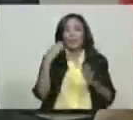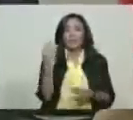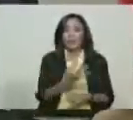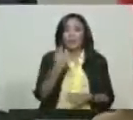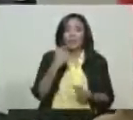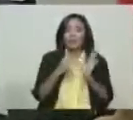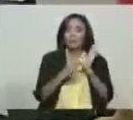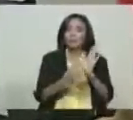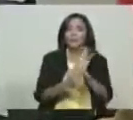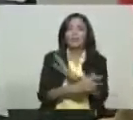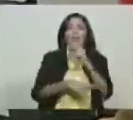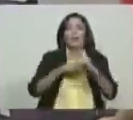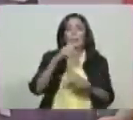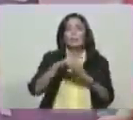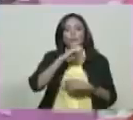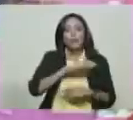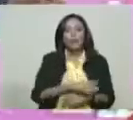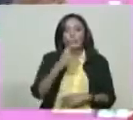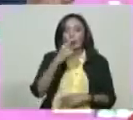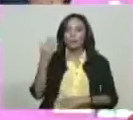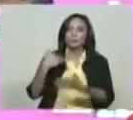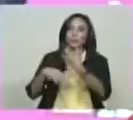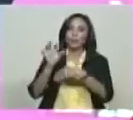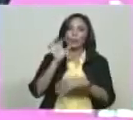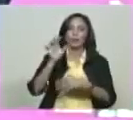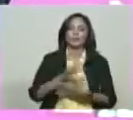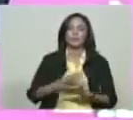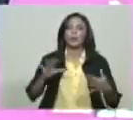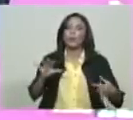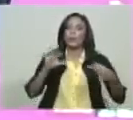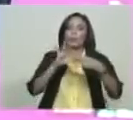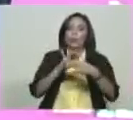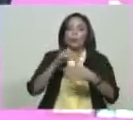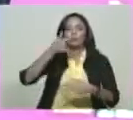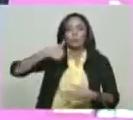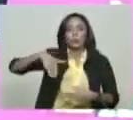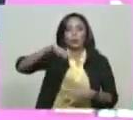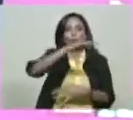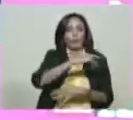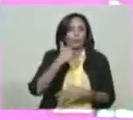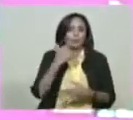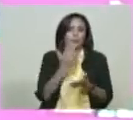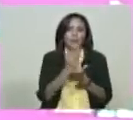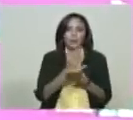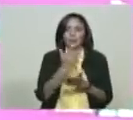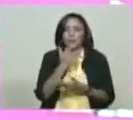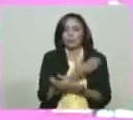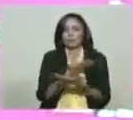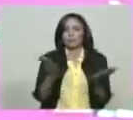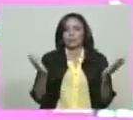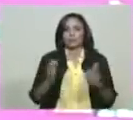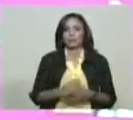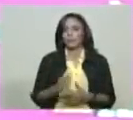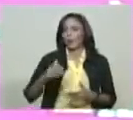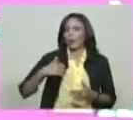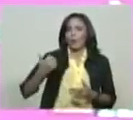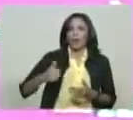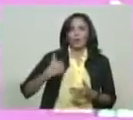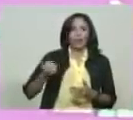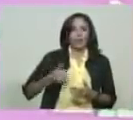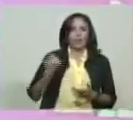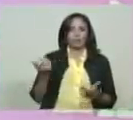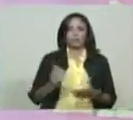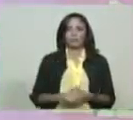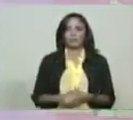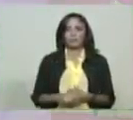del proceso histórico y conexión real con el pueblo. Yo siempre lo digo, cualquiera de nosotros puede salir